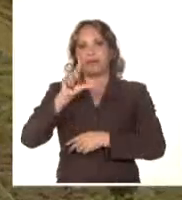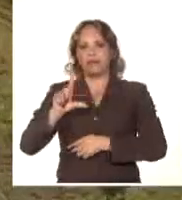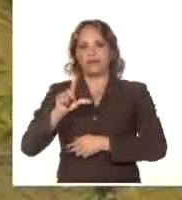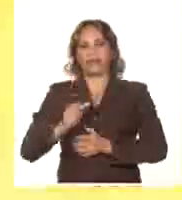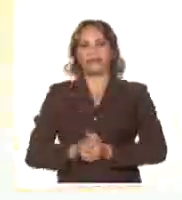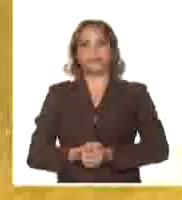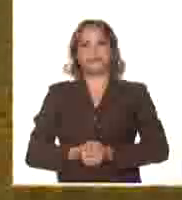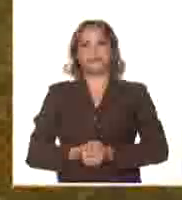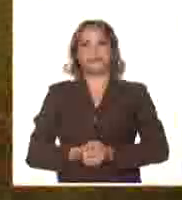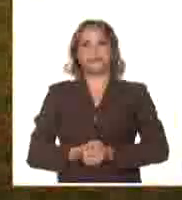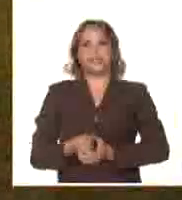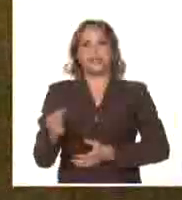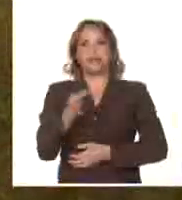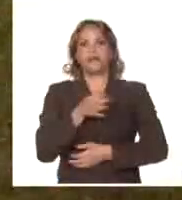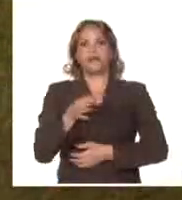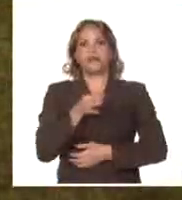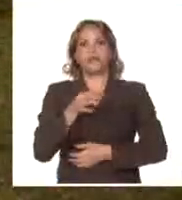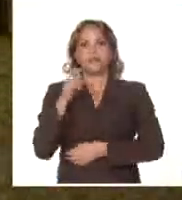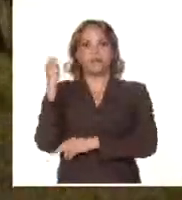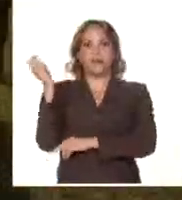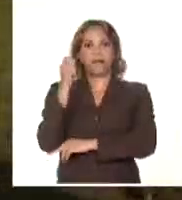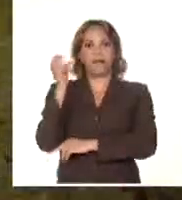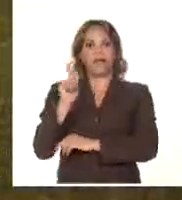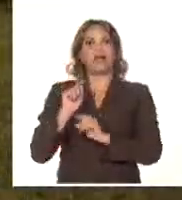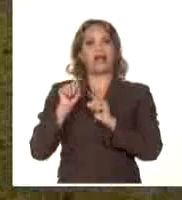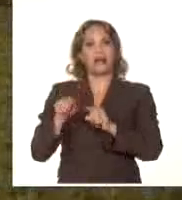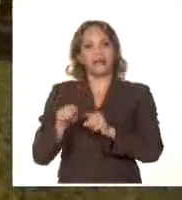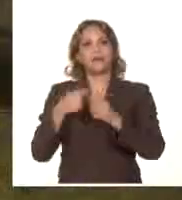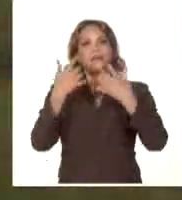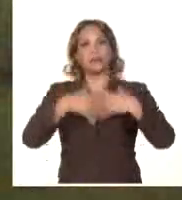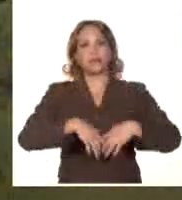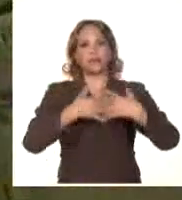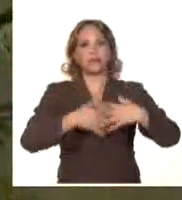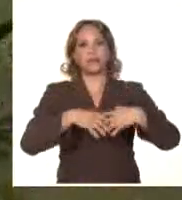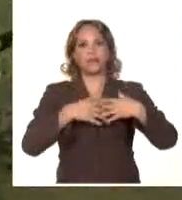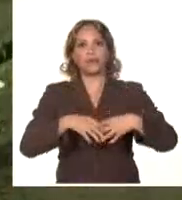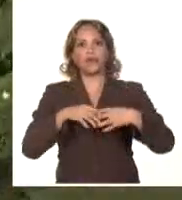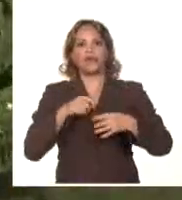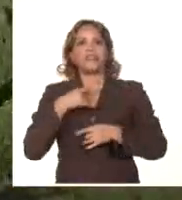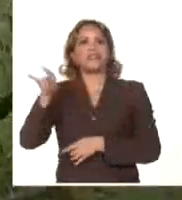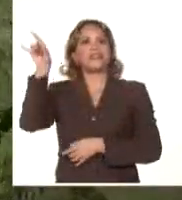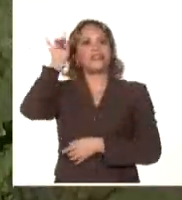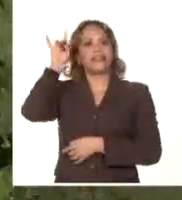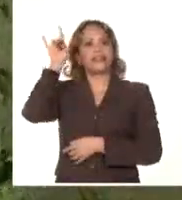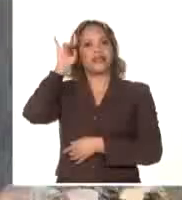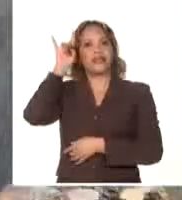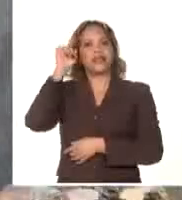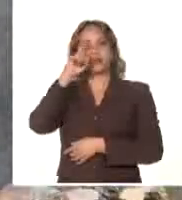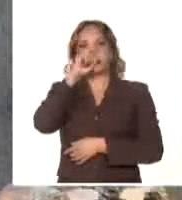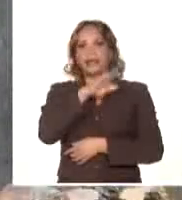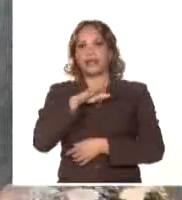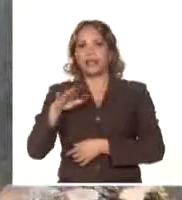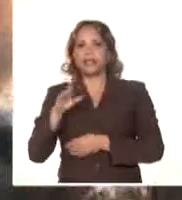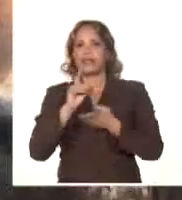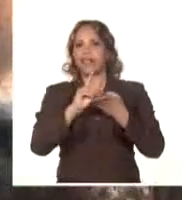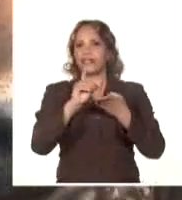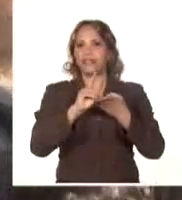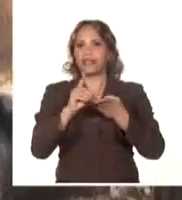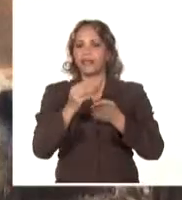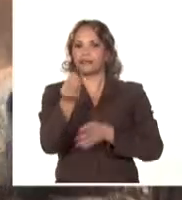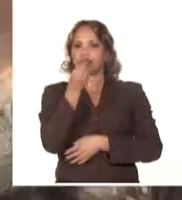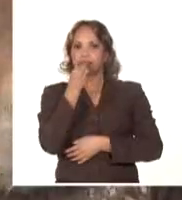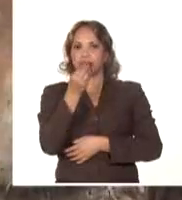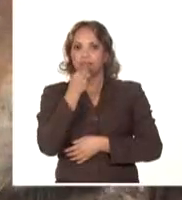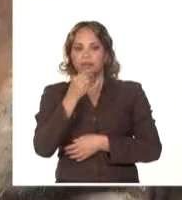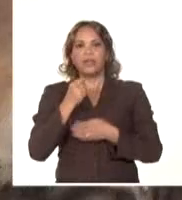El municipio Calixto García tiene las potencialidades productivas de satisfacer la demanda de leche para niños, las dietas y el consumo social. Su